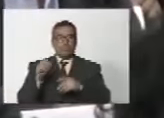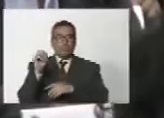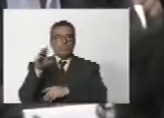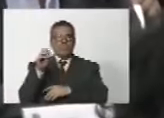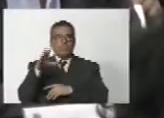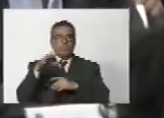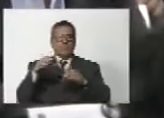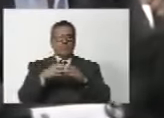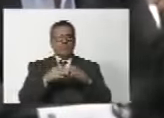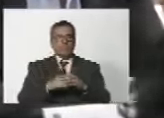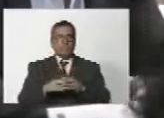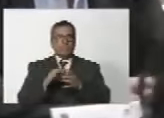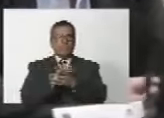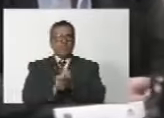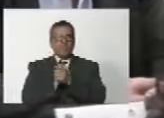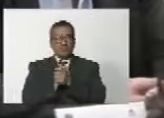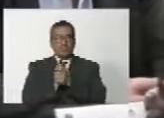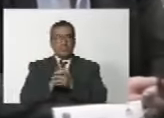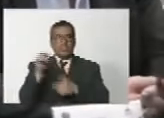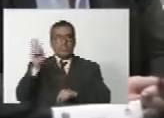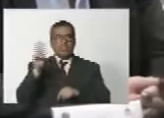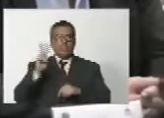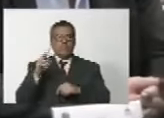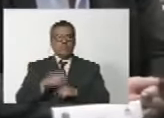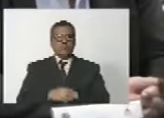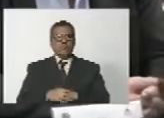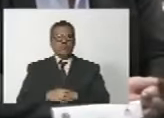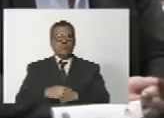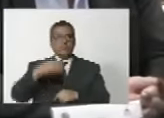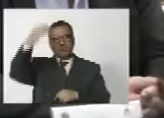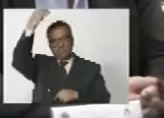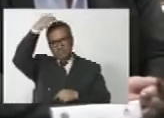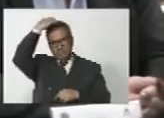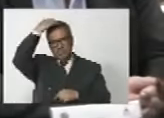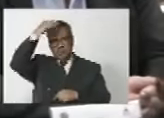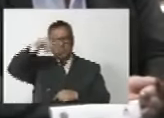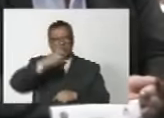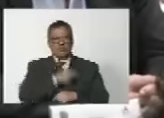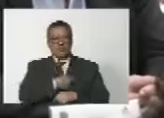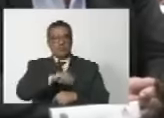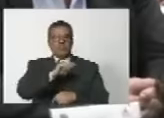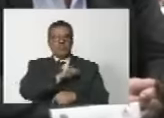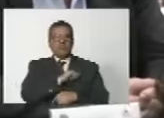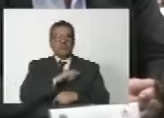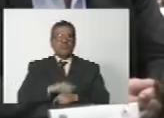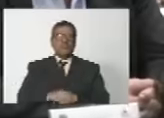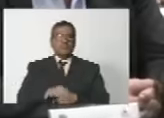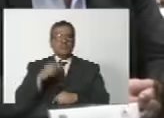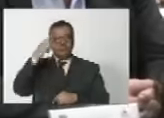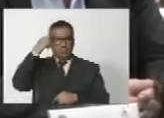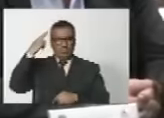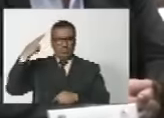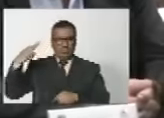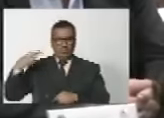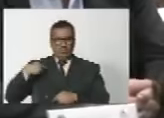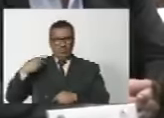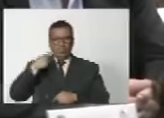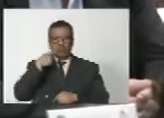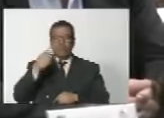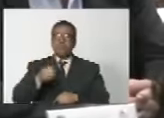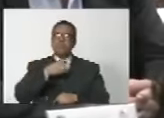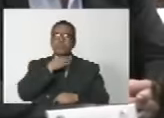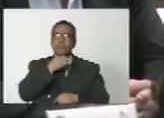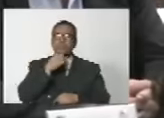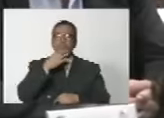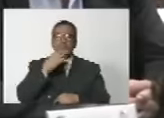Parlamentario de Amistad Venezuela y Reino de España, es un honor, es un